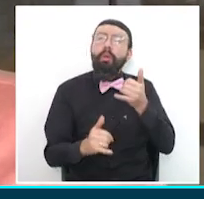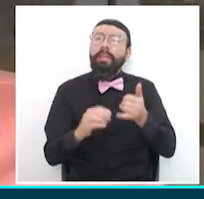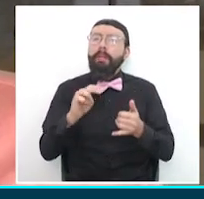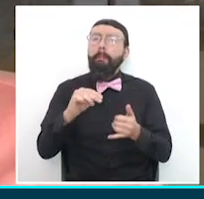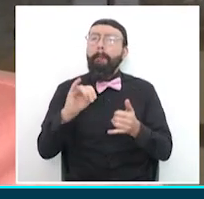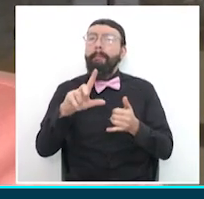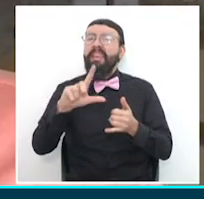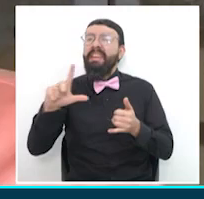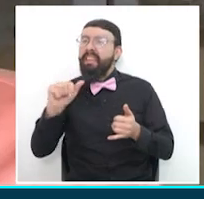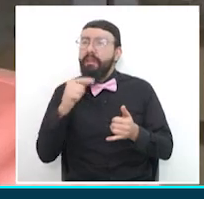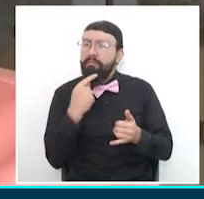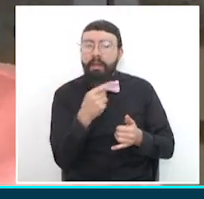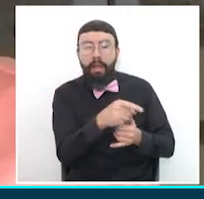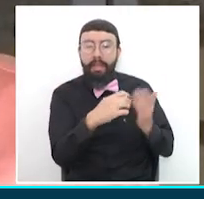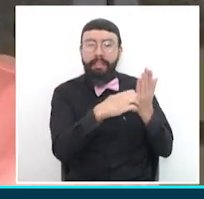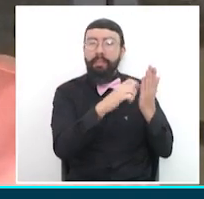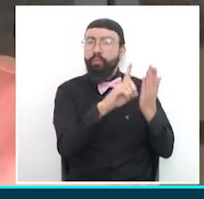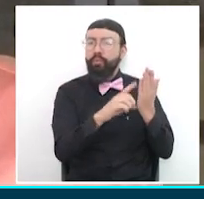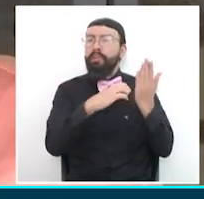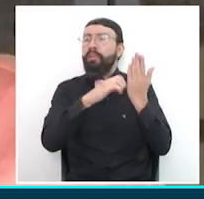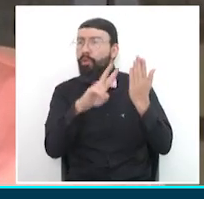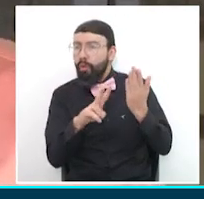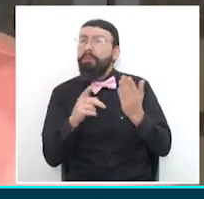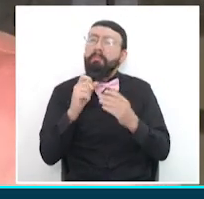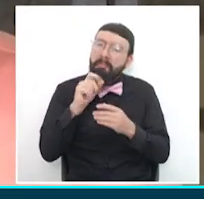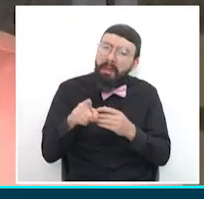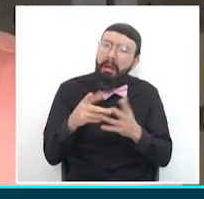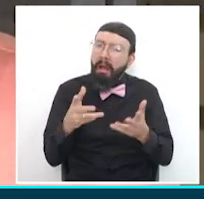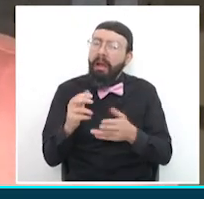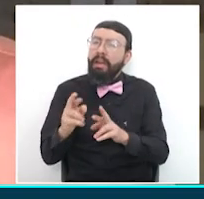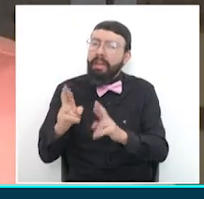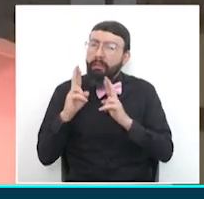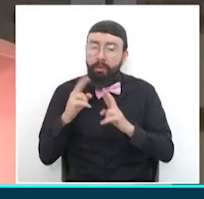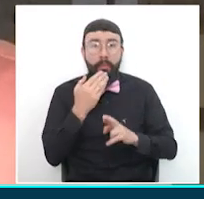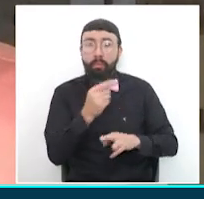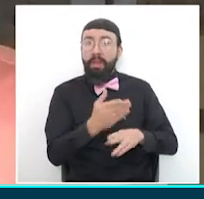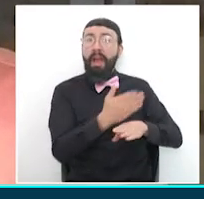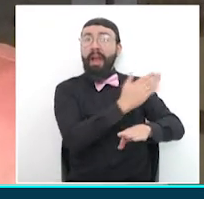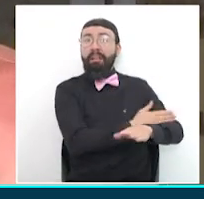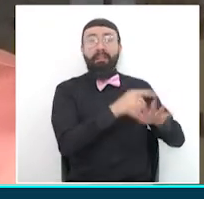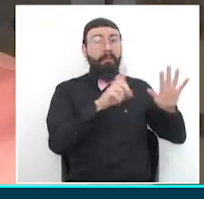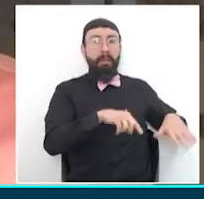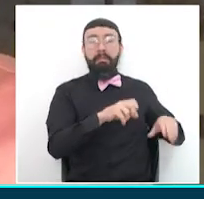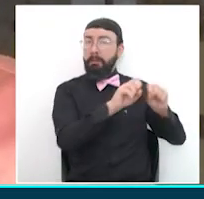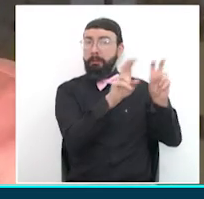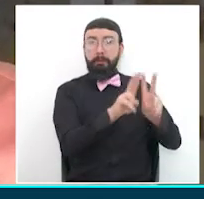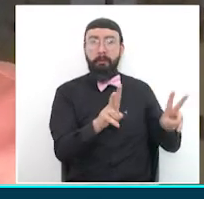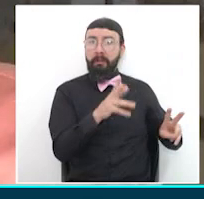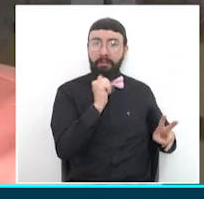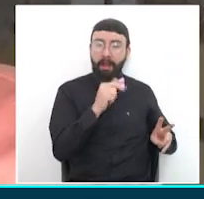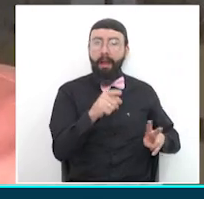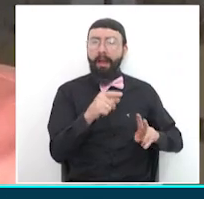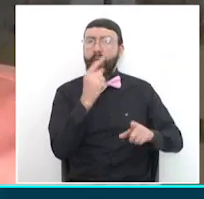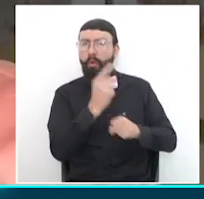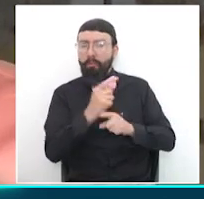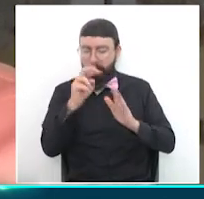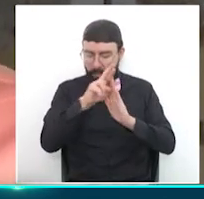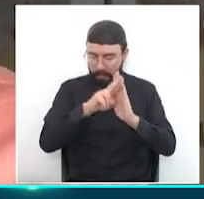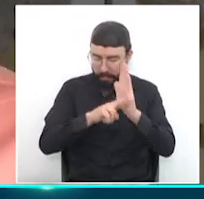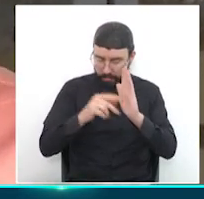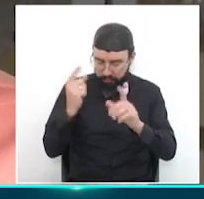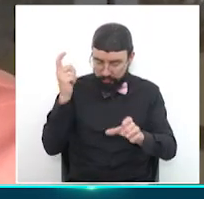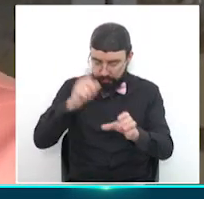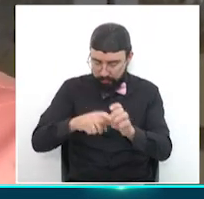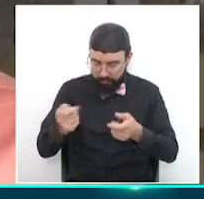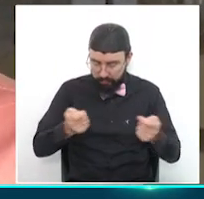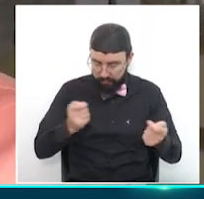estratos socioeconómicos 1 y 2. De tal manera que si usted no ha tenido internet en los últimos 6 meses y cumple con los requisitos previos de